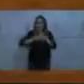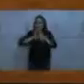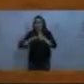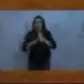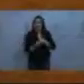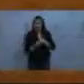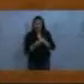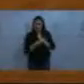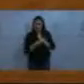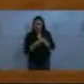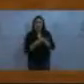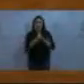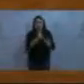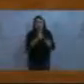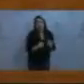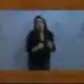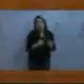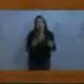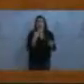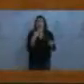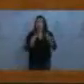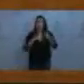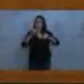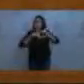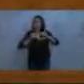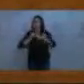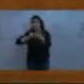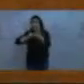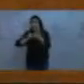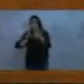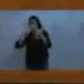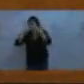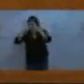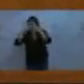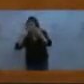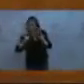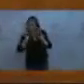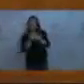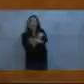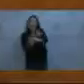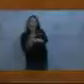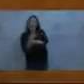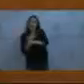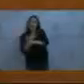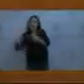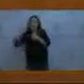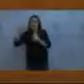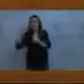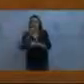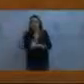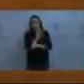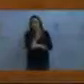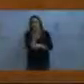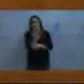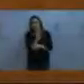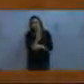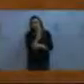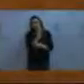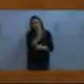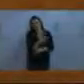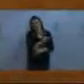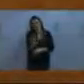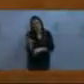las obras, por ejemplo, de los despachos de dirección de Luca o del mantenimiento de jardinería de Luca, observar los resultados y valorar